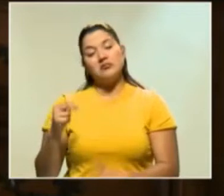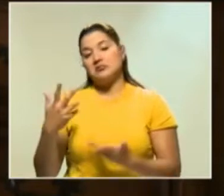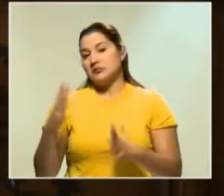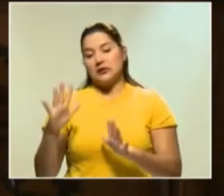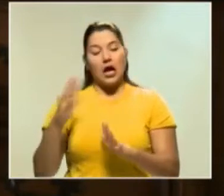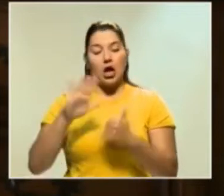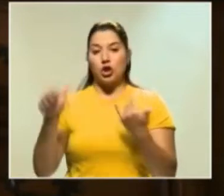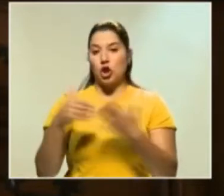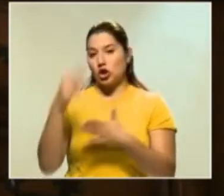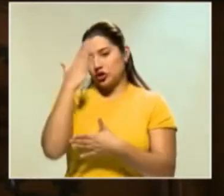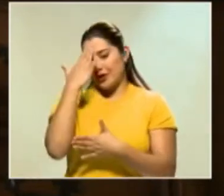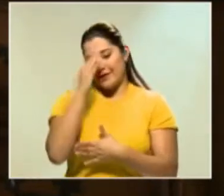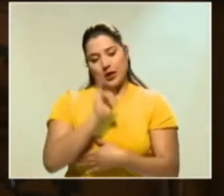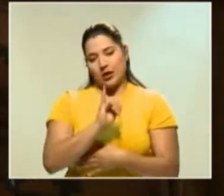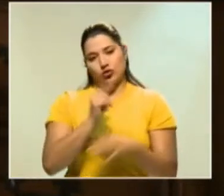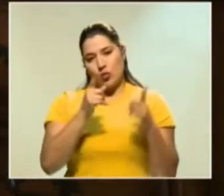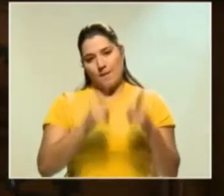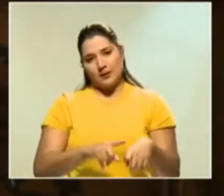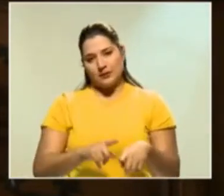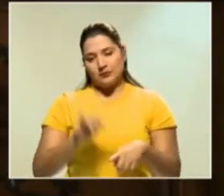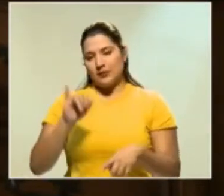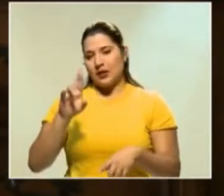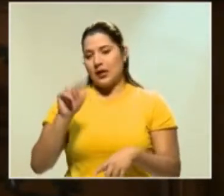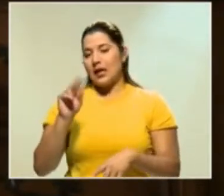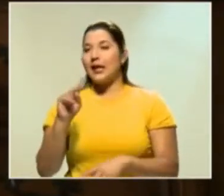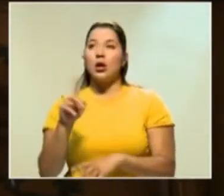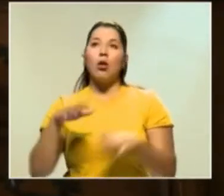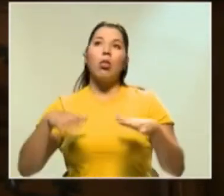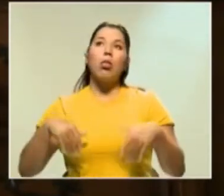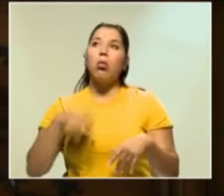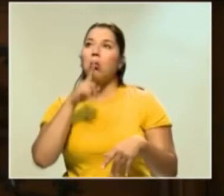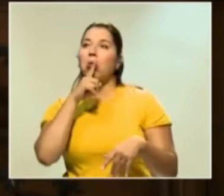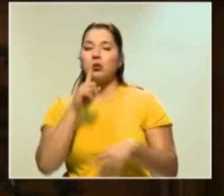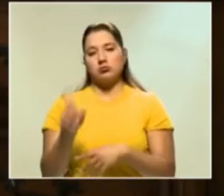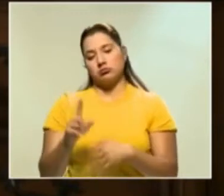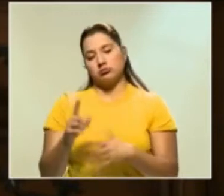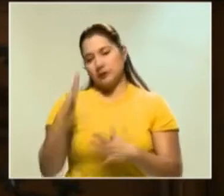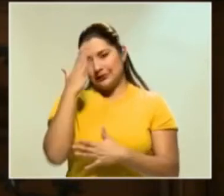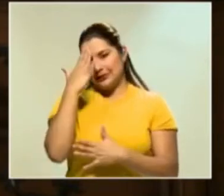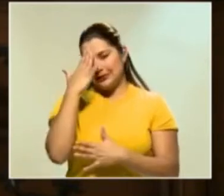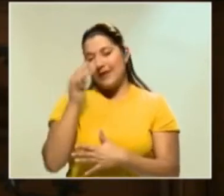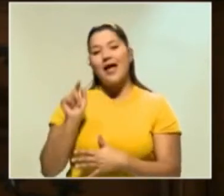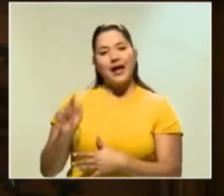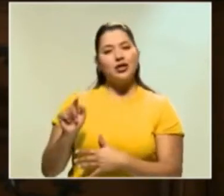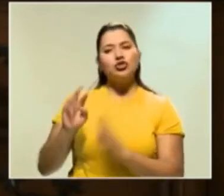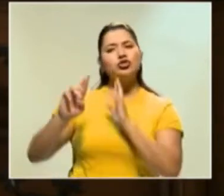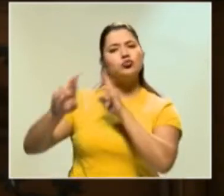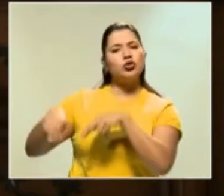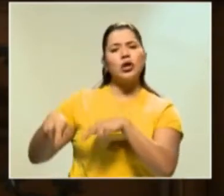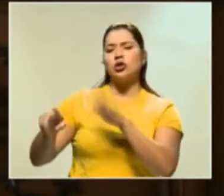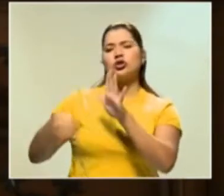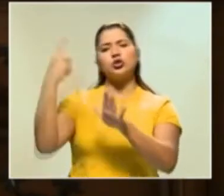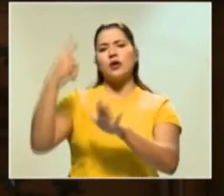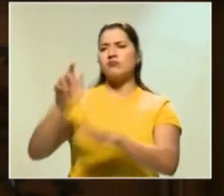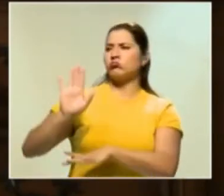todos sabemos que era de esperarse una reacción. Irán de inmediato lo dijo así, que iba